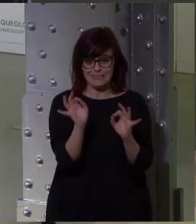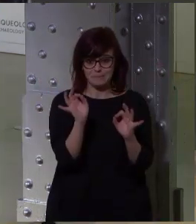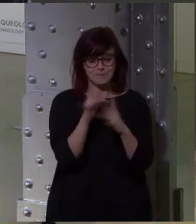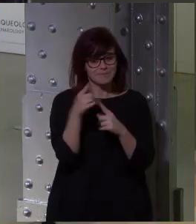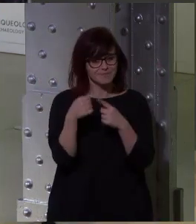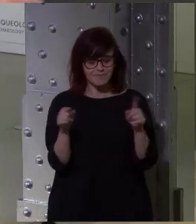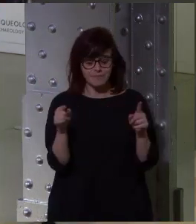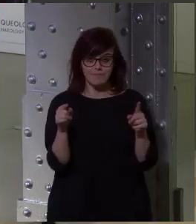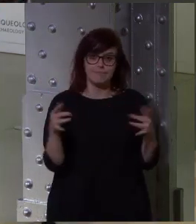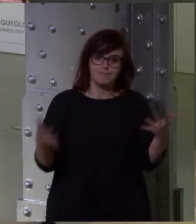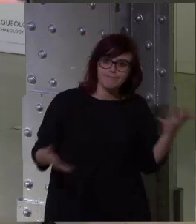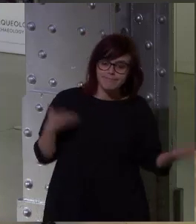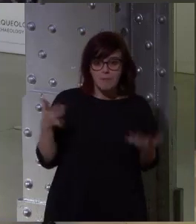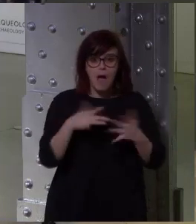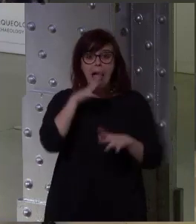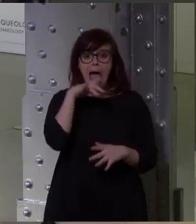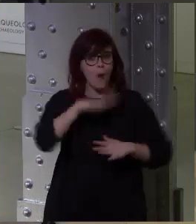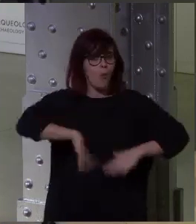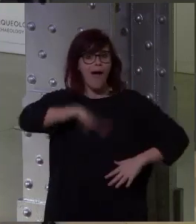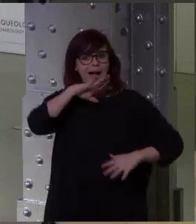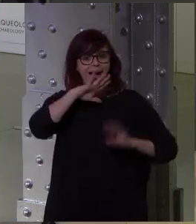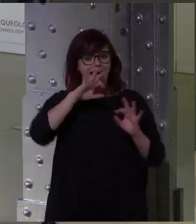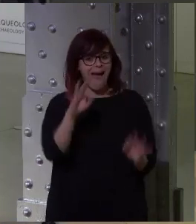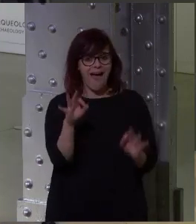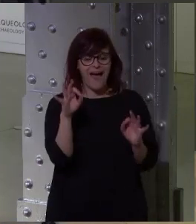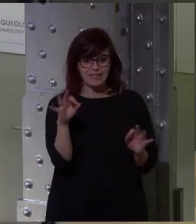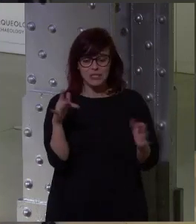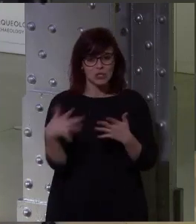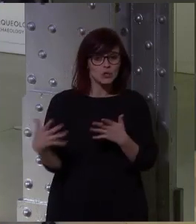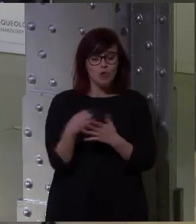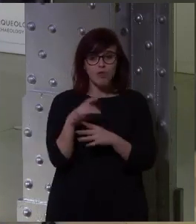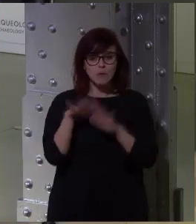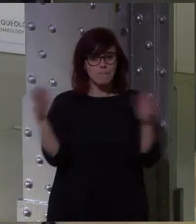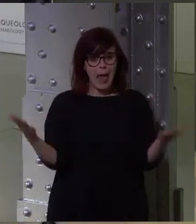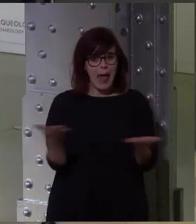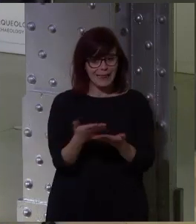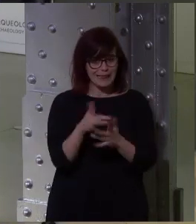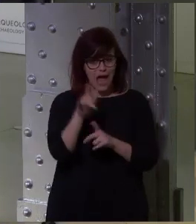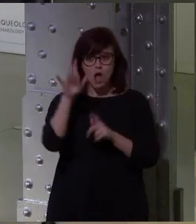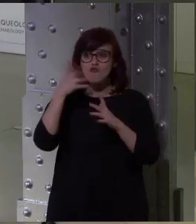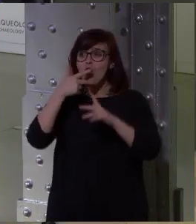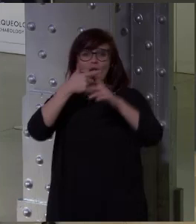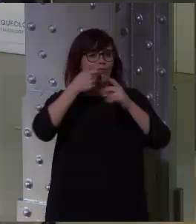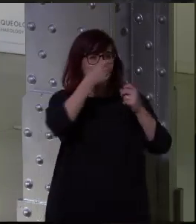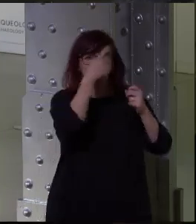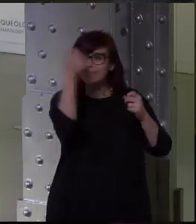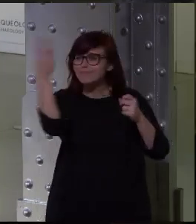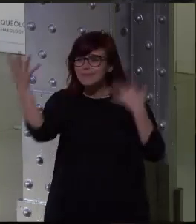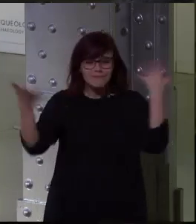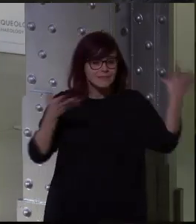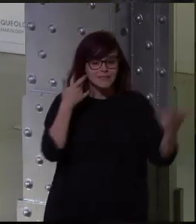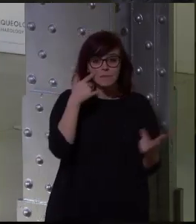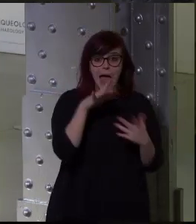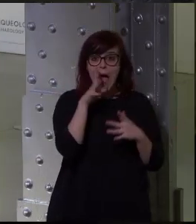la está lleno de agua, que es curioso, porque todos los demás planetas que conocemos, que son miles,